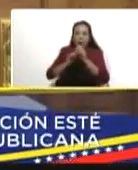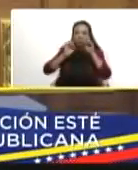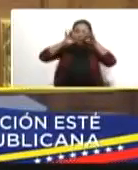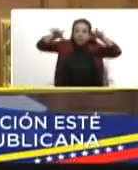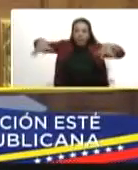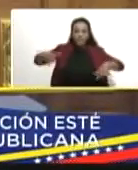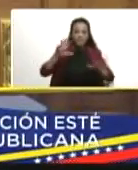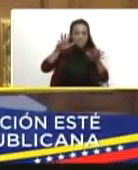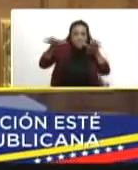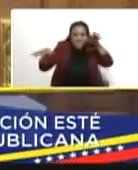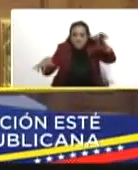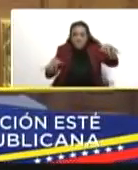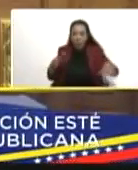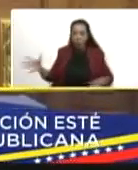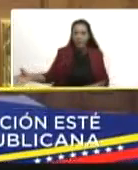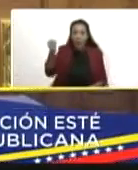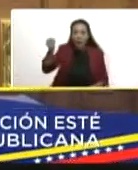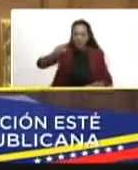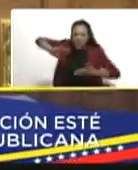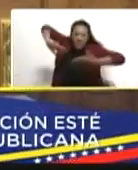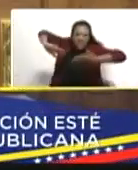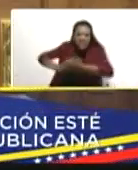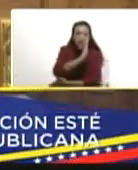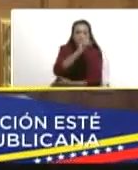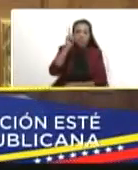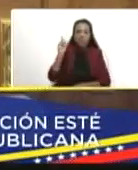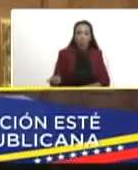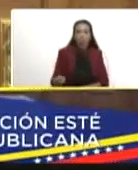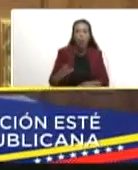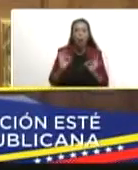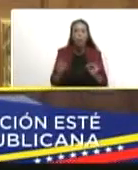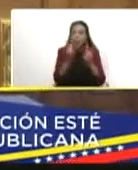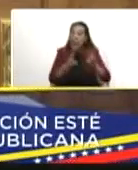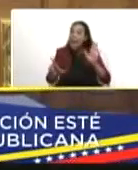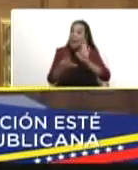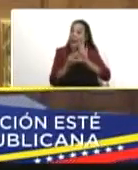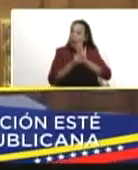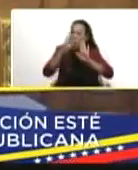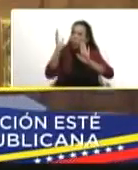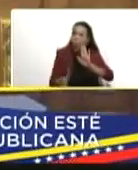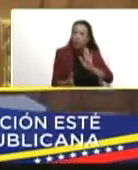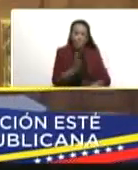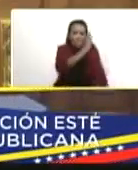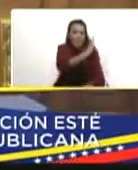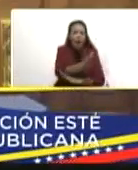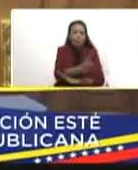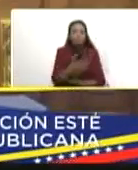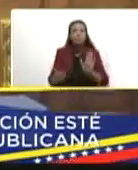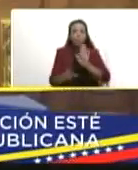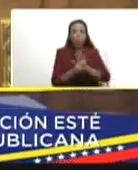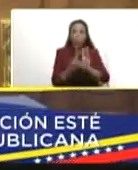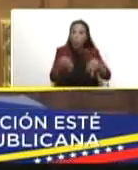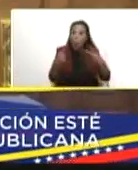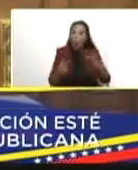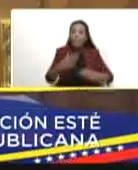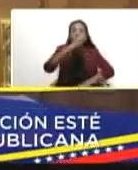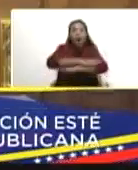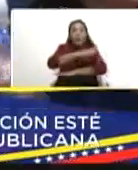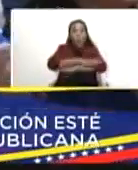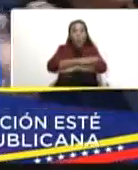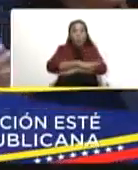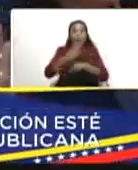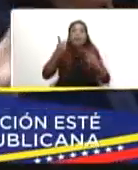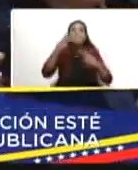cabezas tenemos que aplastarla con nuevas leyes implacables y con nuevas acciones